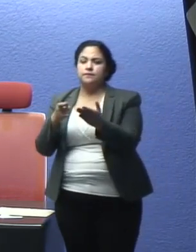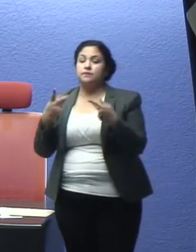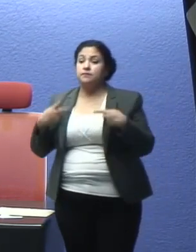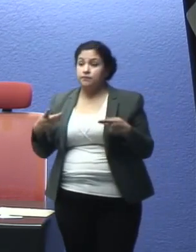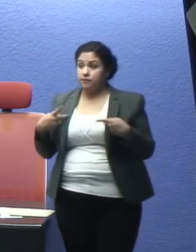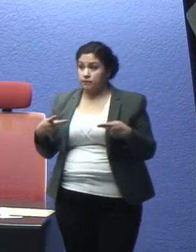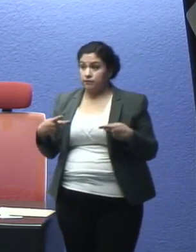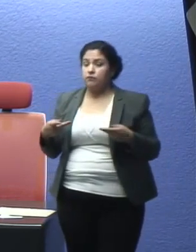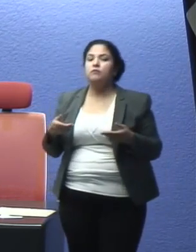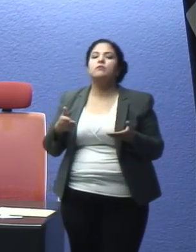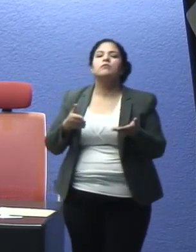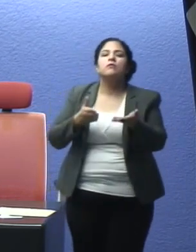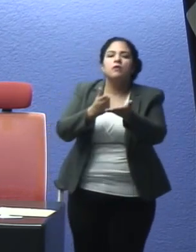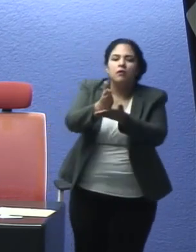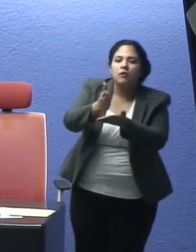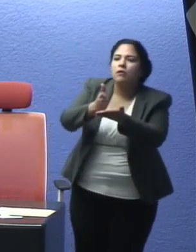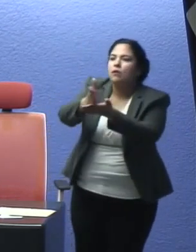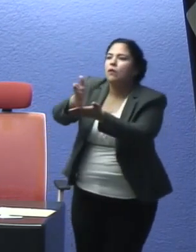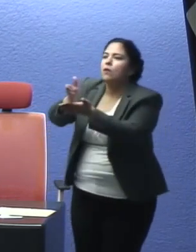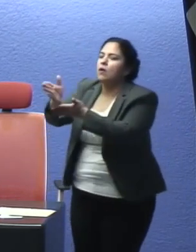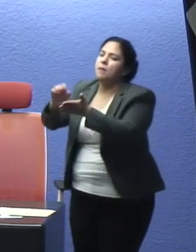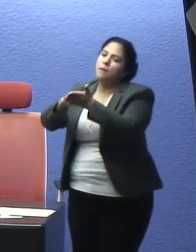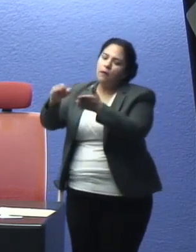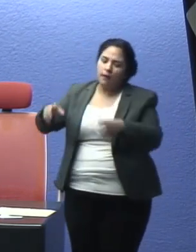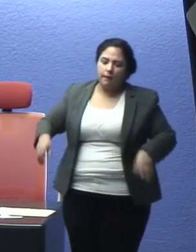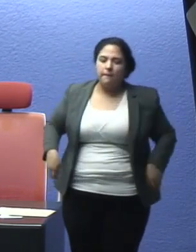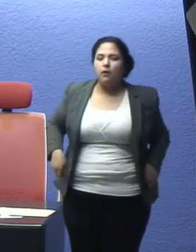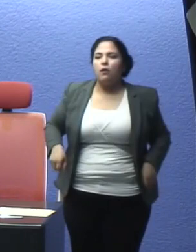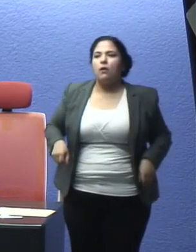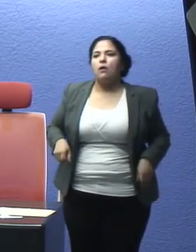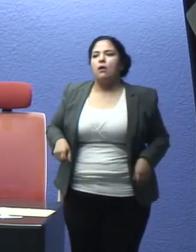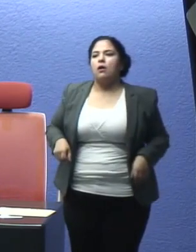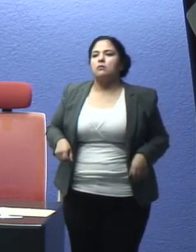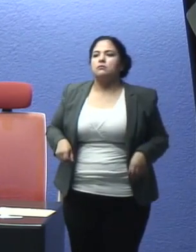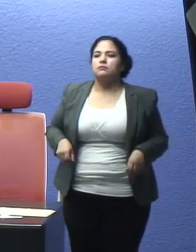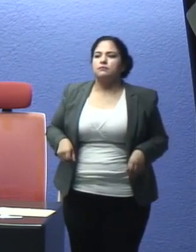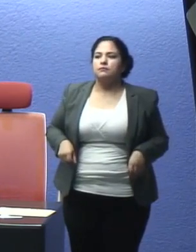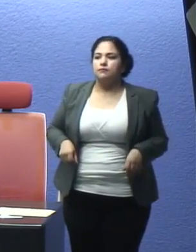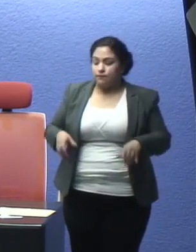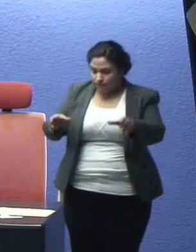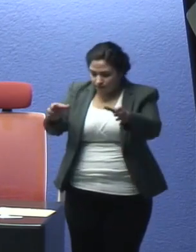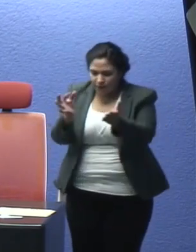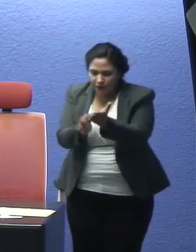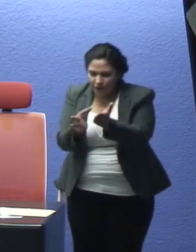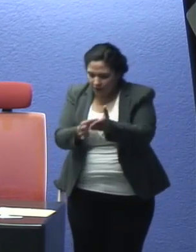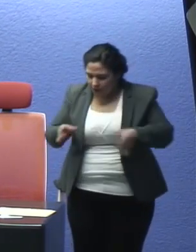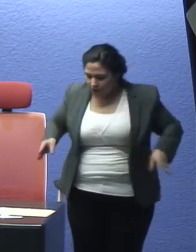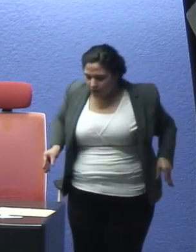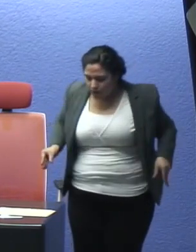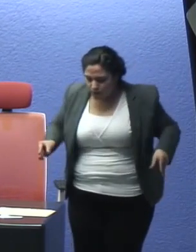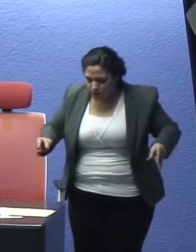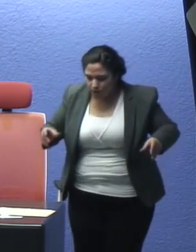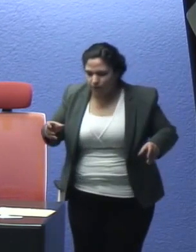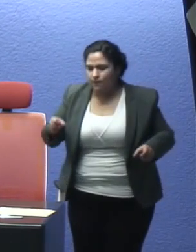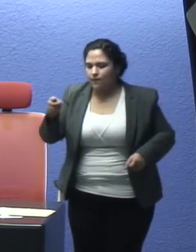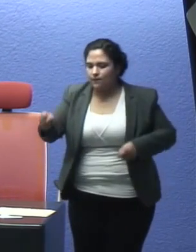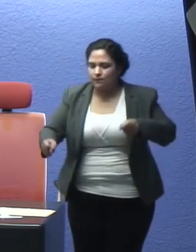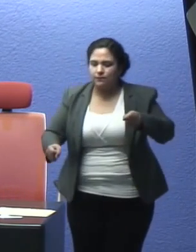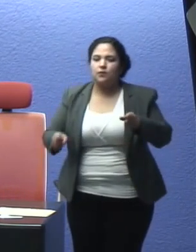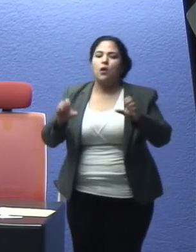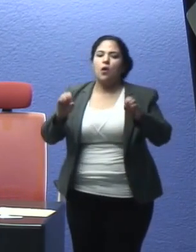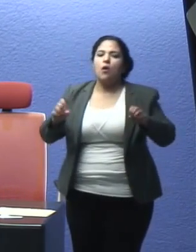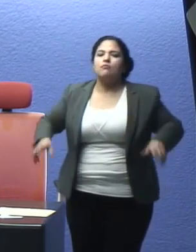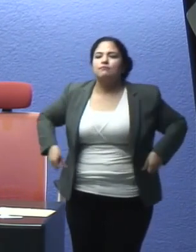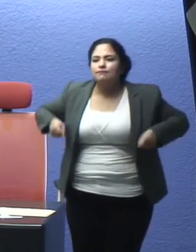aspecto físico, como la rampa, el elevador, el pasamanos, sino tener la visión muchísimo más amplia, que la accesibilidad